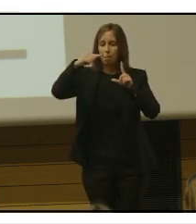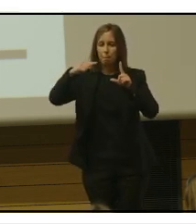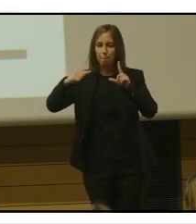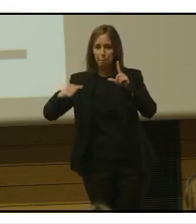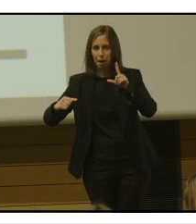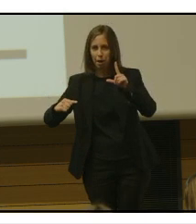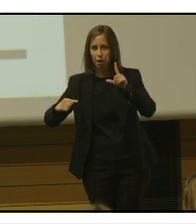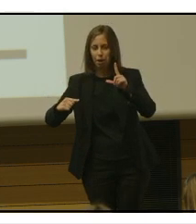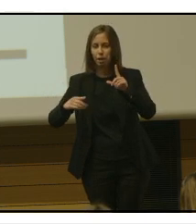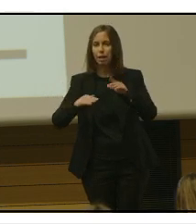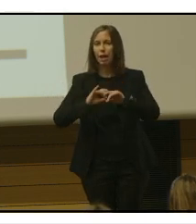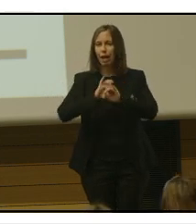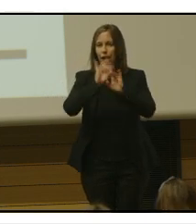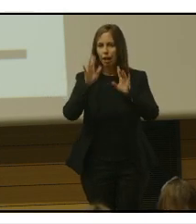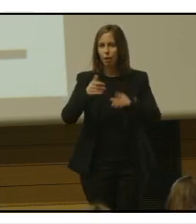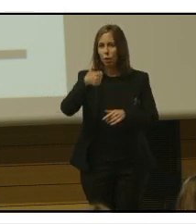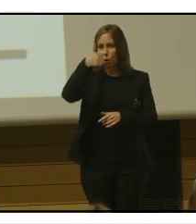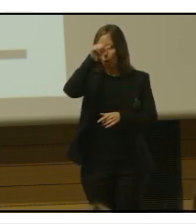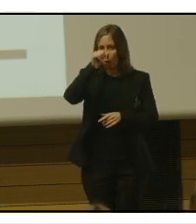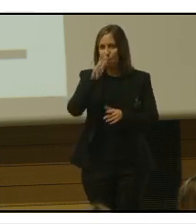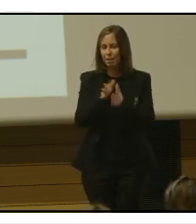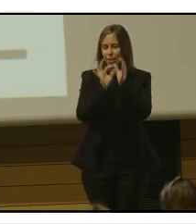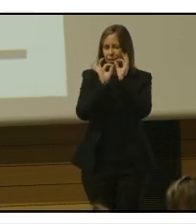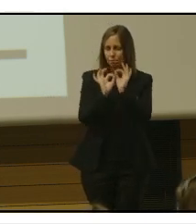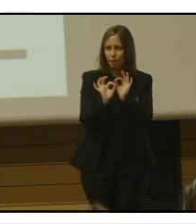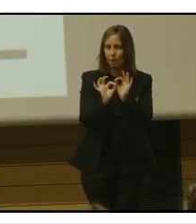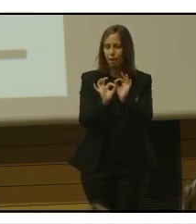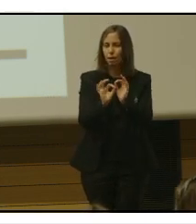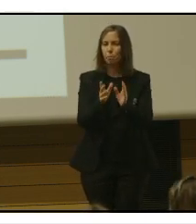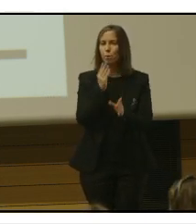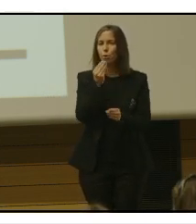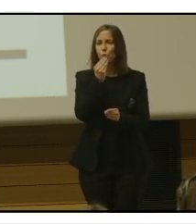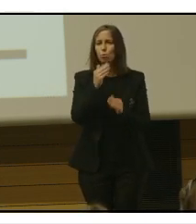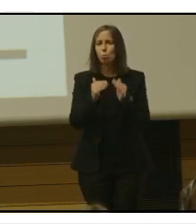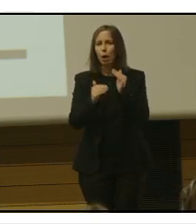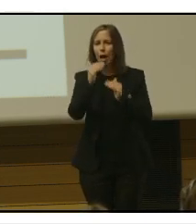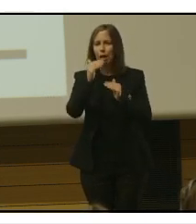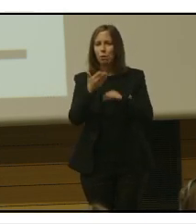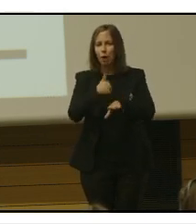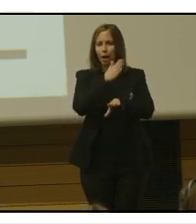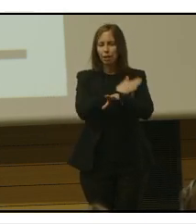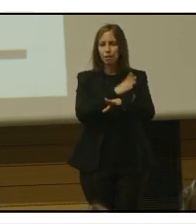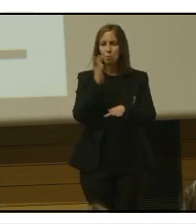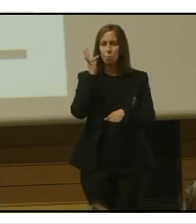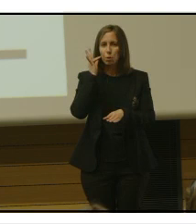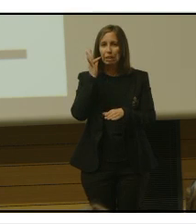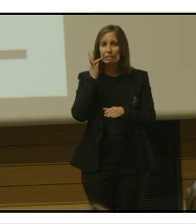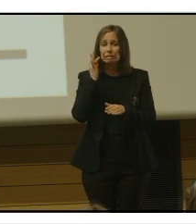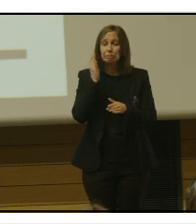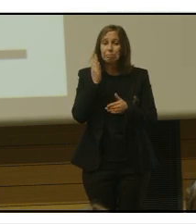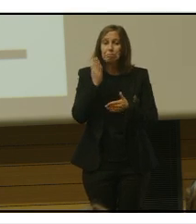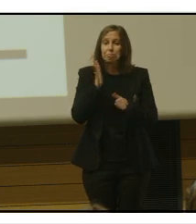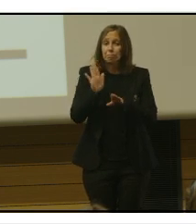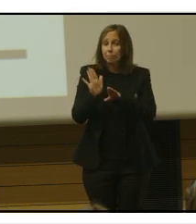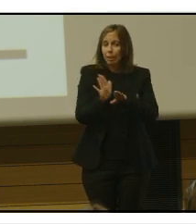descendente, especialmente en los hombres, que eran los que mantenían esa tendencia de consumo de tabaco alta. Las mujeres en esto somos caso